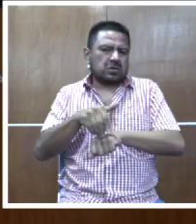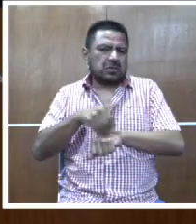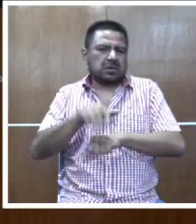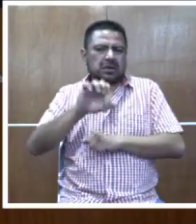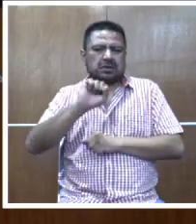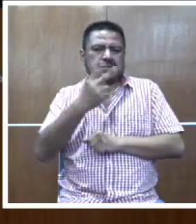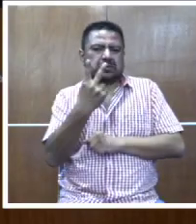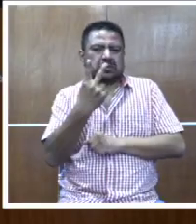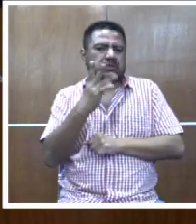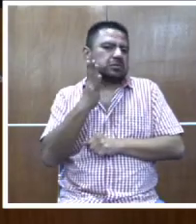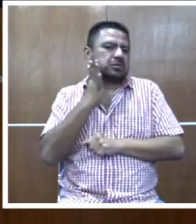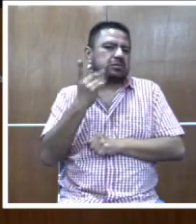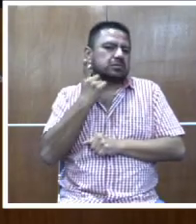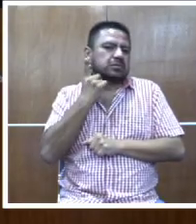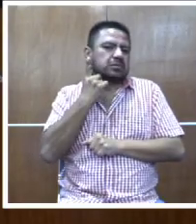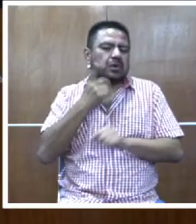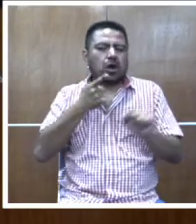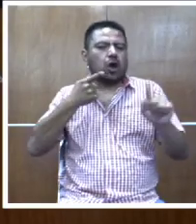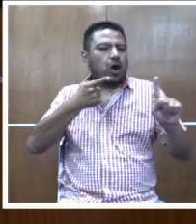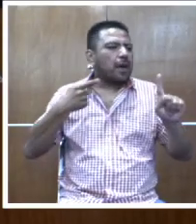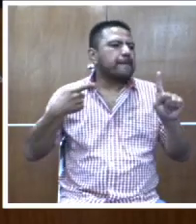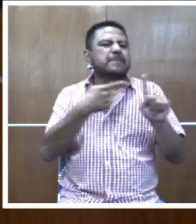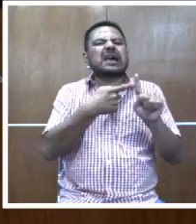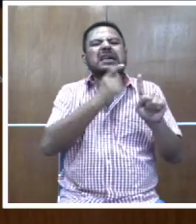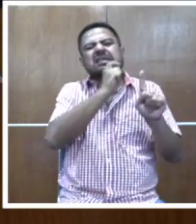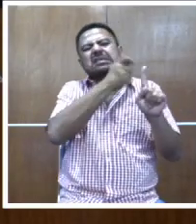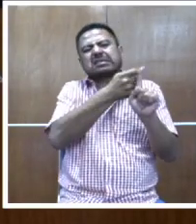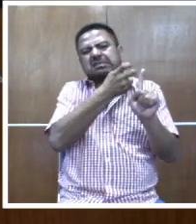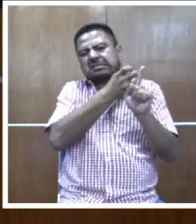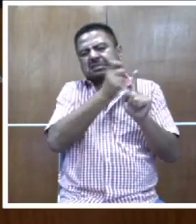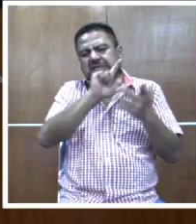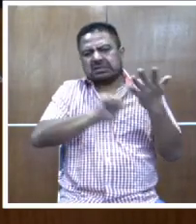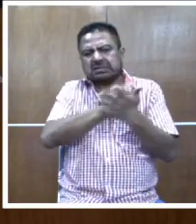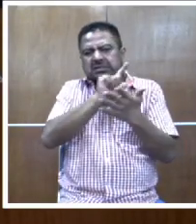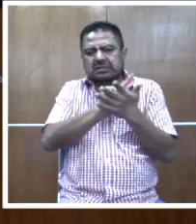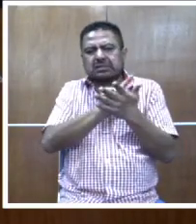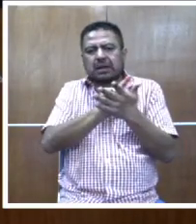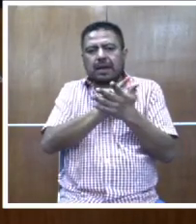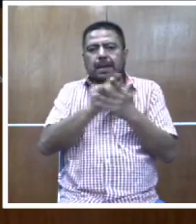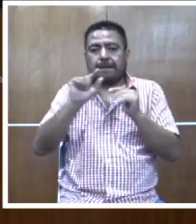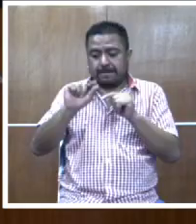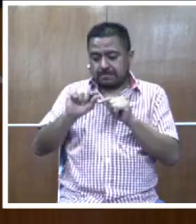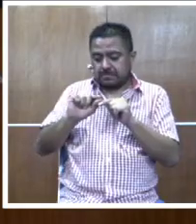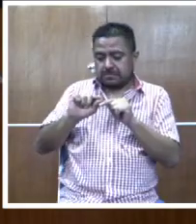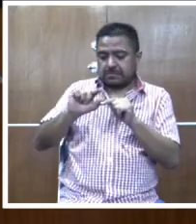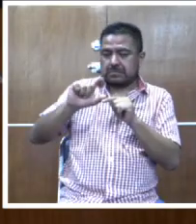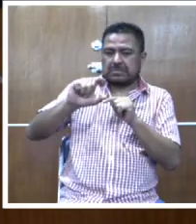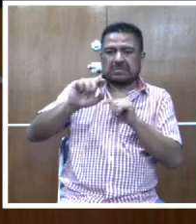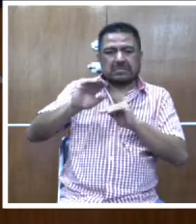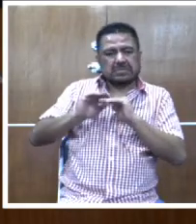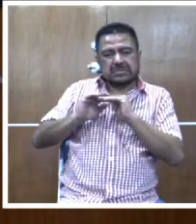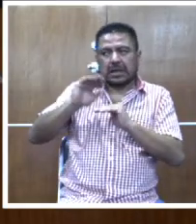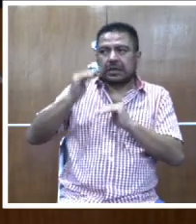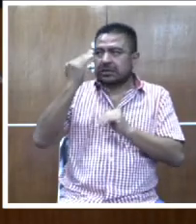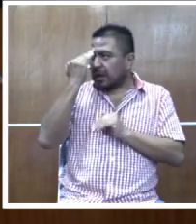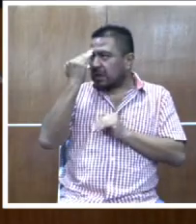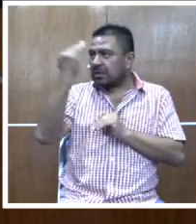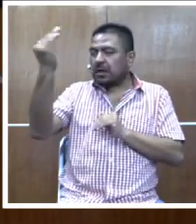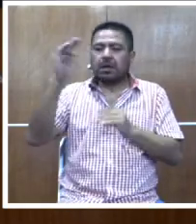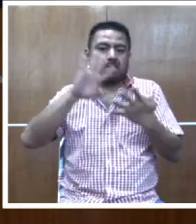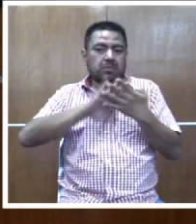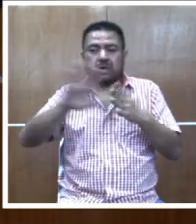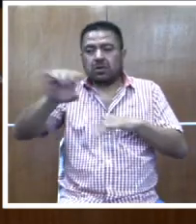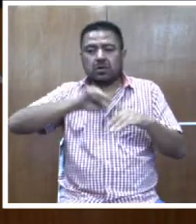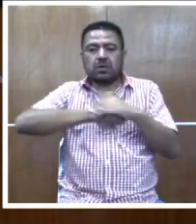62ª legislatura. El objetivo de esa iniciativa era la de incrementar las penas por sustracción de